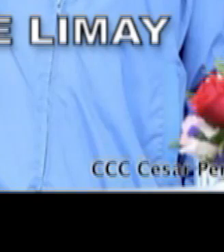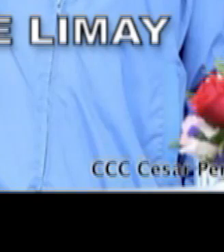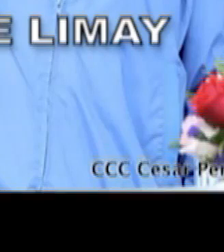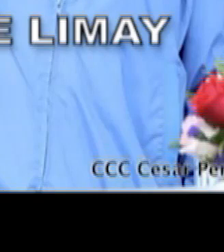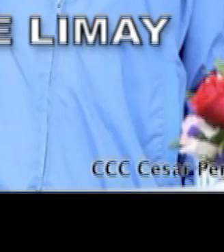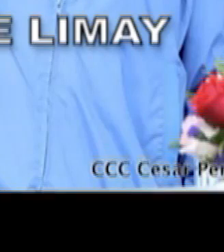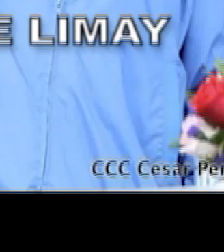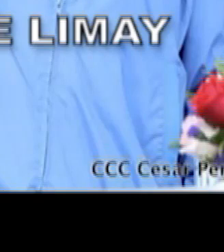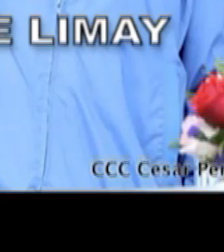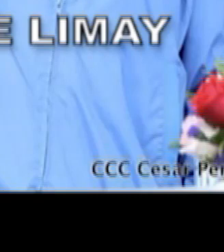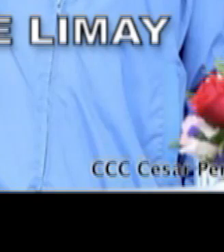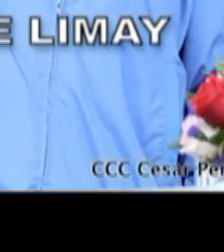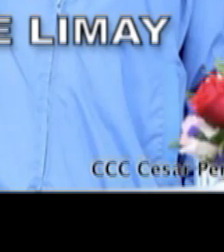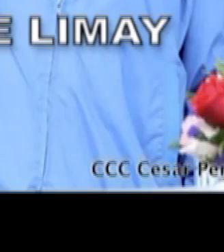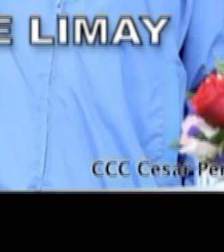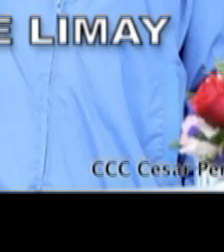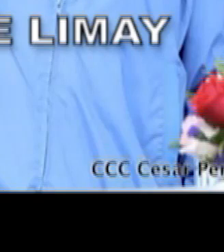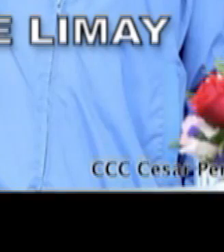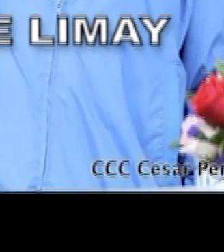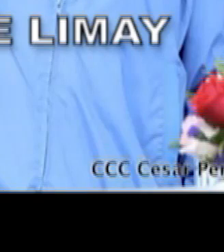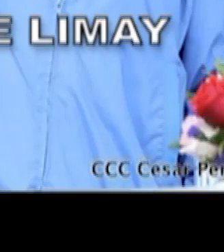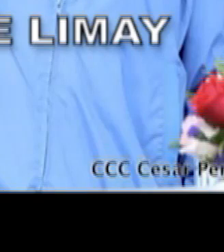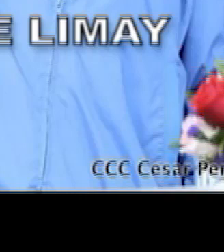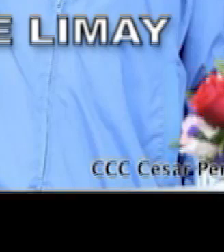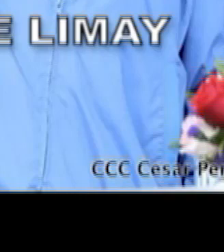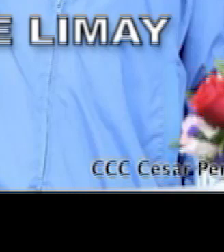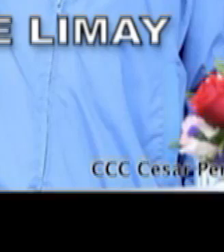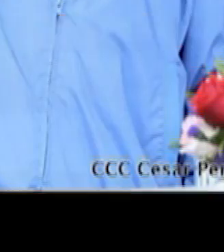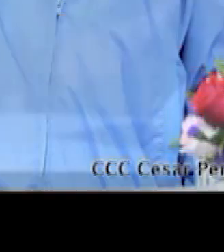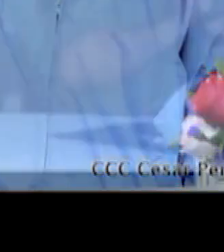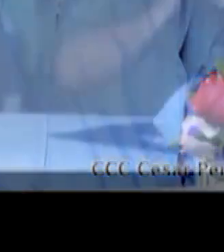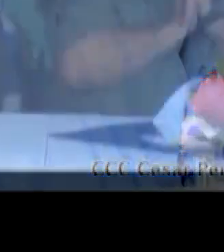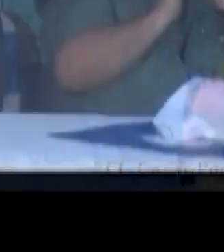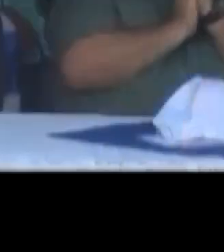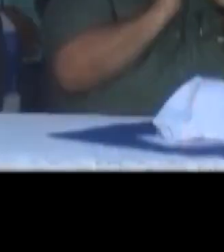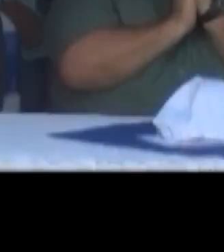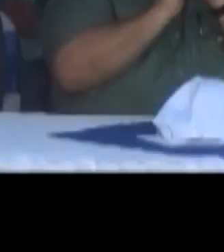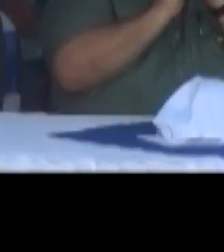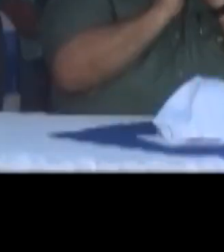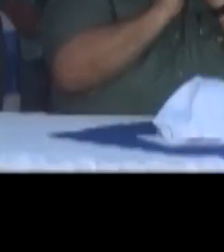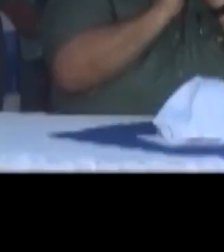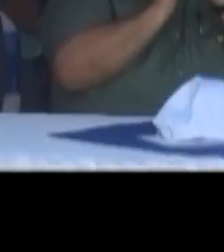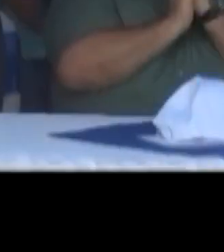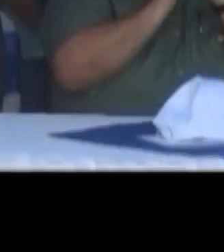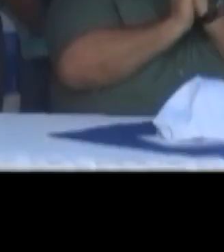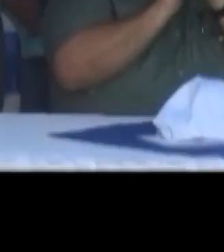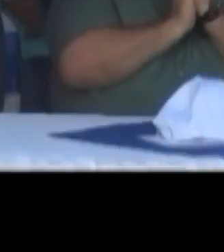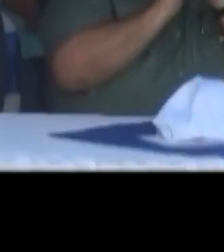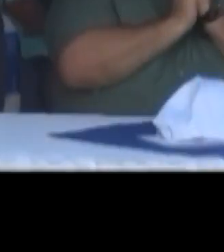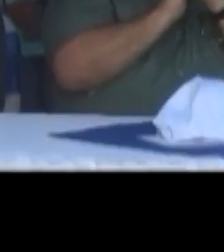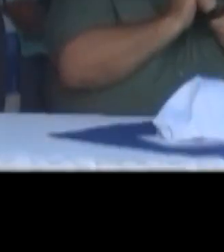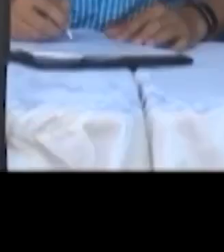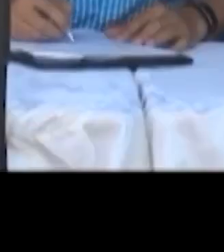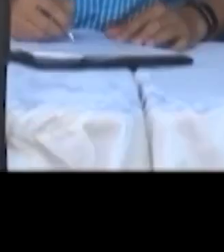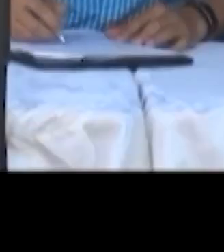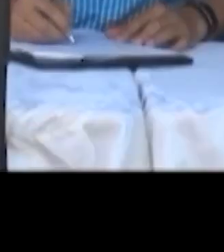San Juan de Limay, nos va a permitir vincular al departamento de León con el departamento de